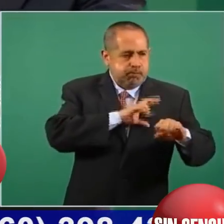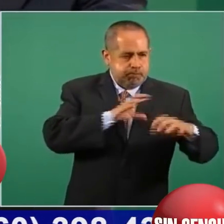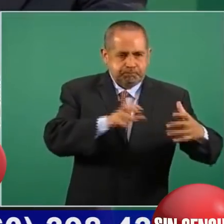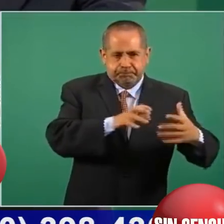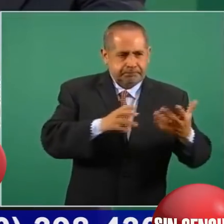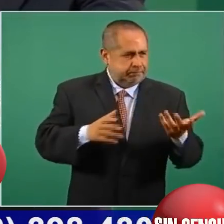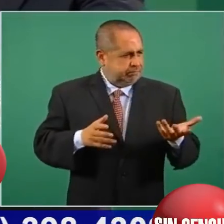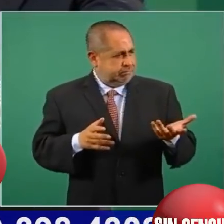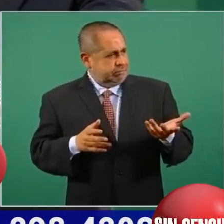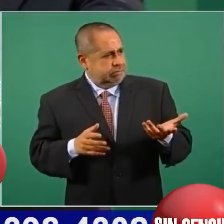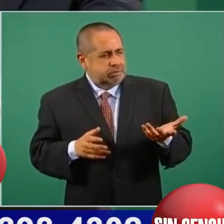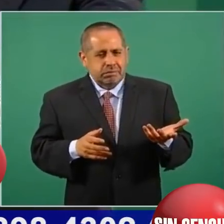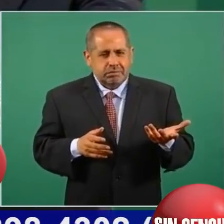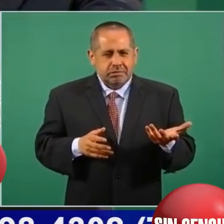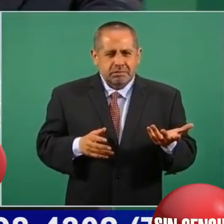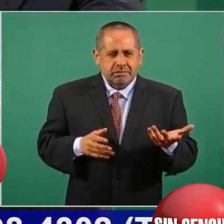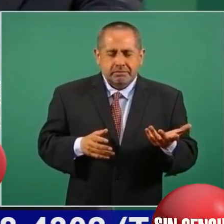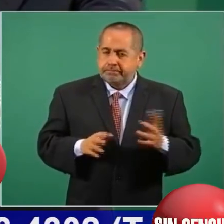públicas.